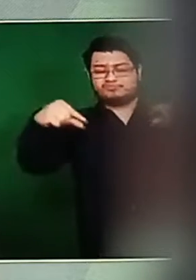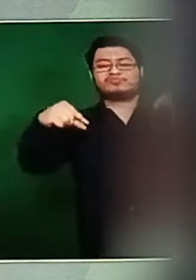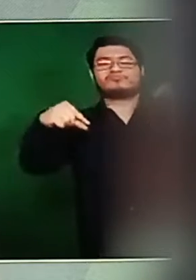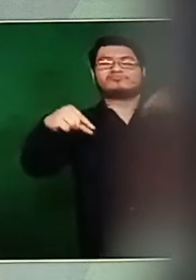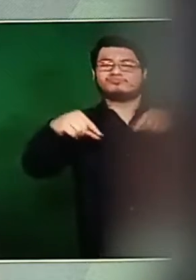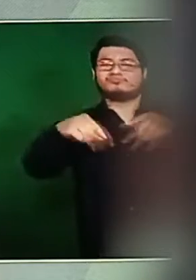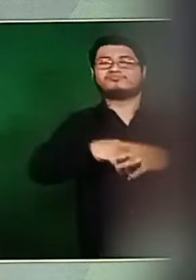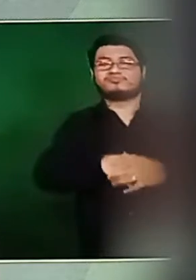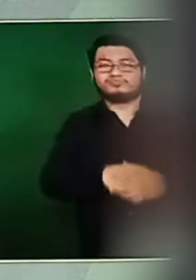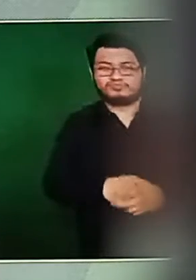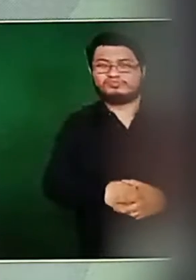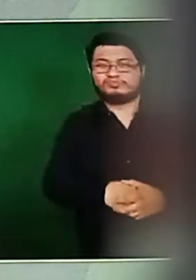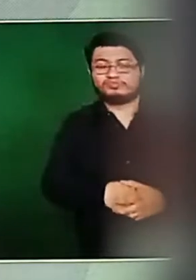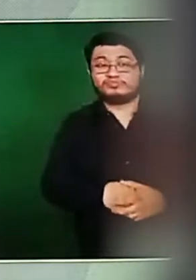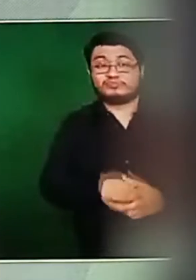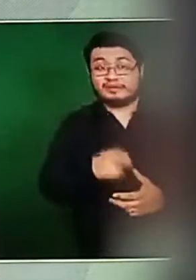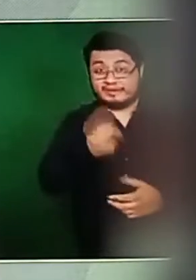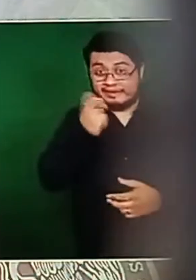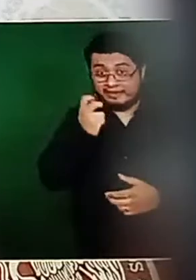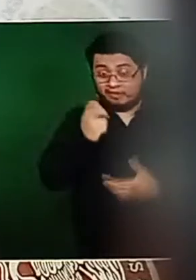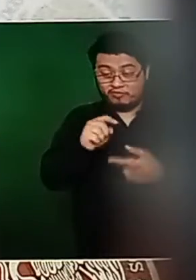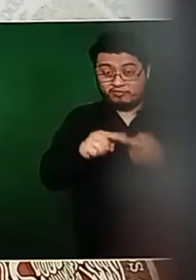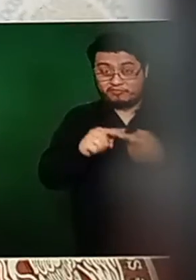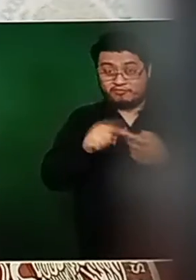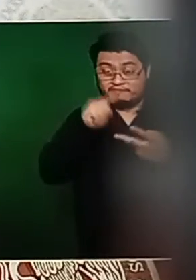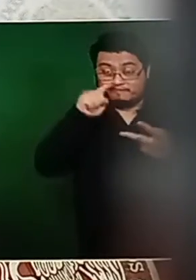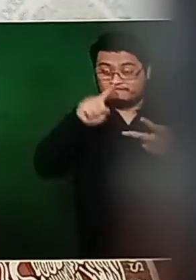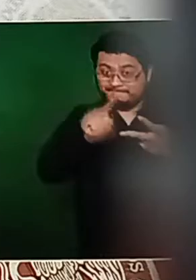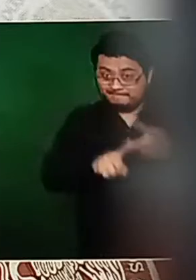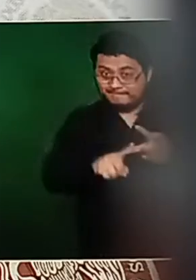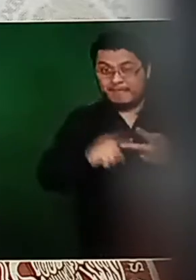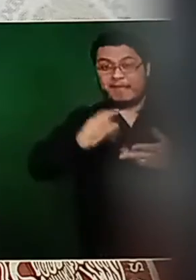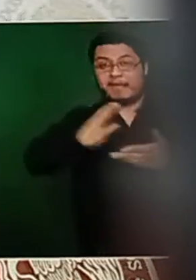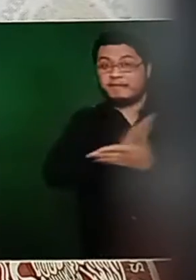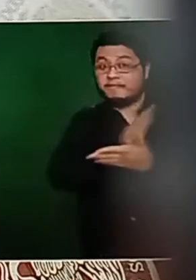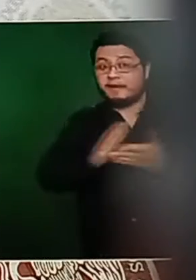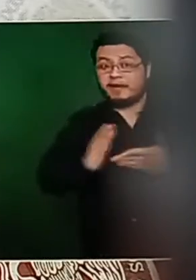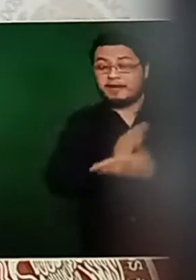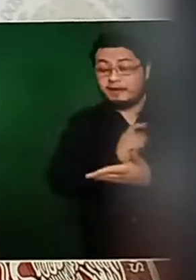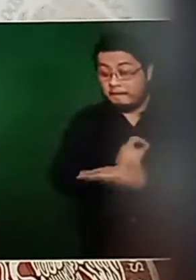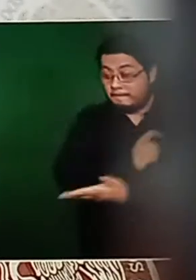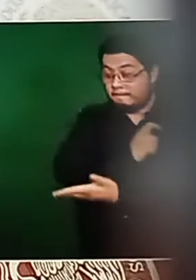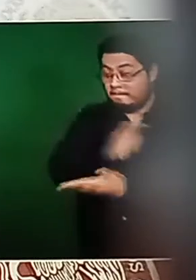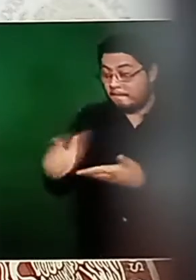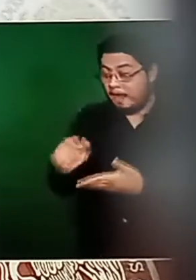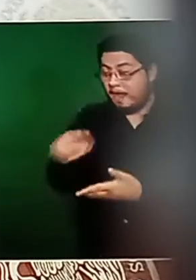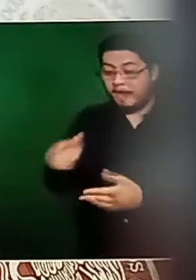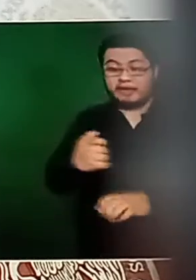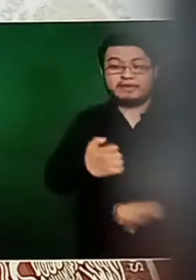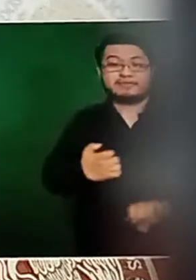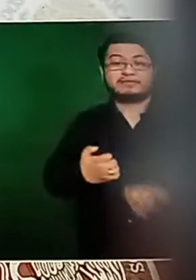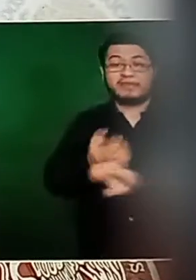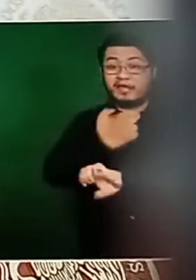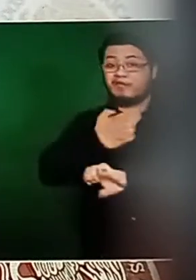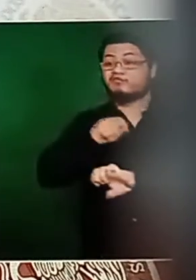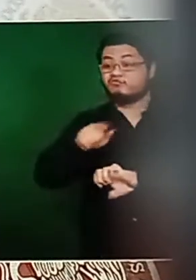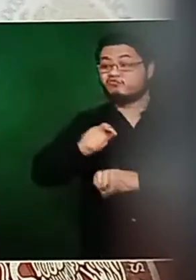Pero a eso hay que sumarle lo que se destina en cada estado,